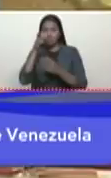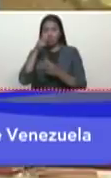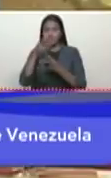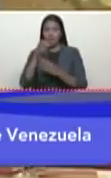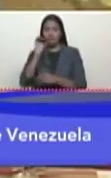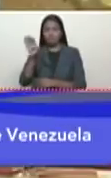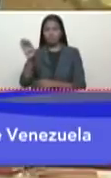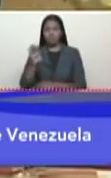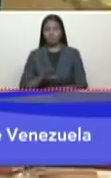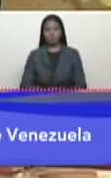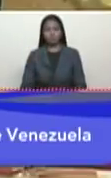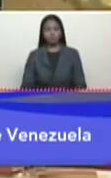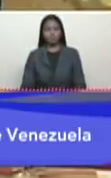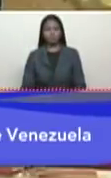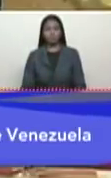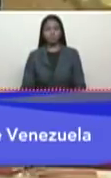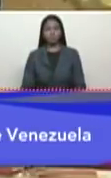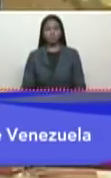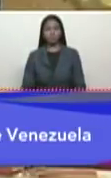nación